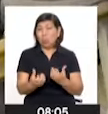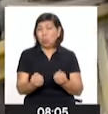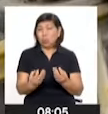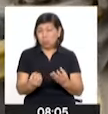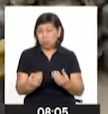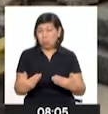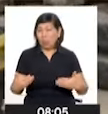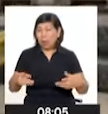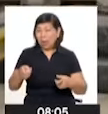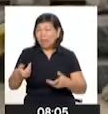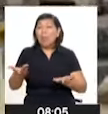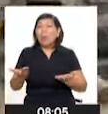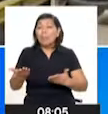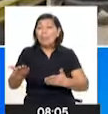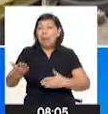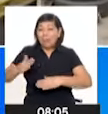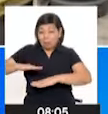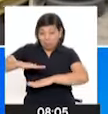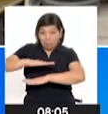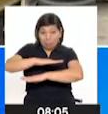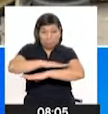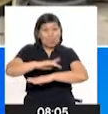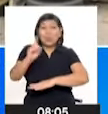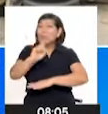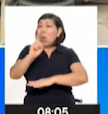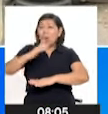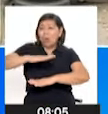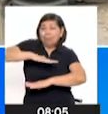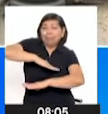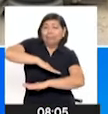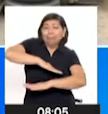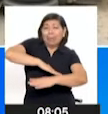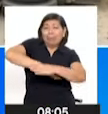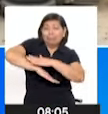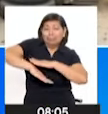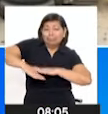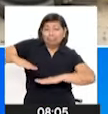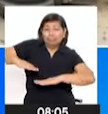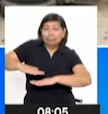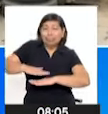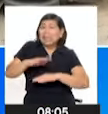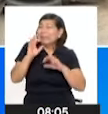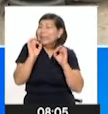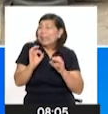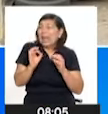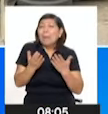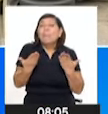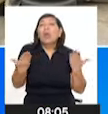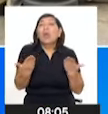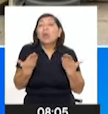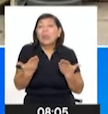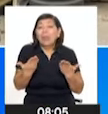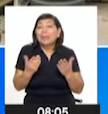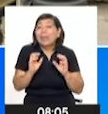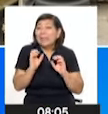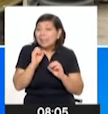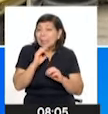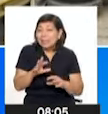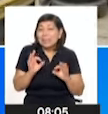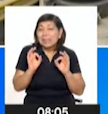bastante empinada, en donde, pues, se han venido registrando más de un accidente, en donde incluso se han